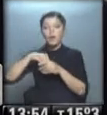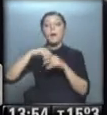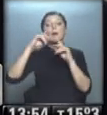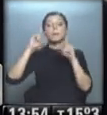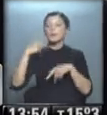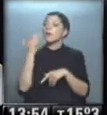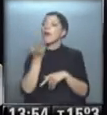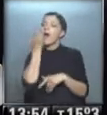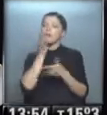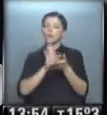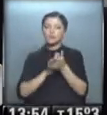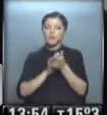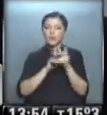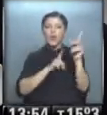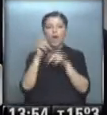desarrollar